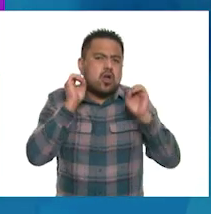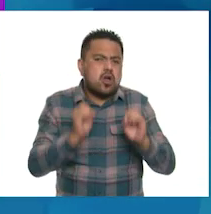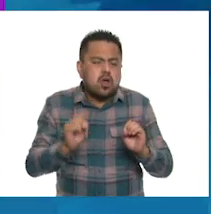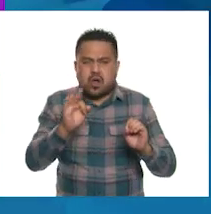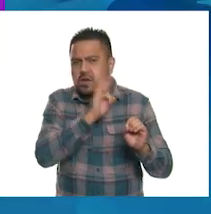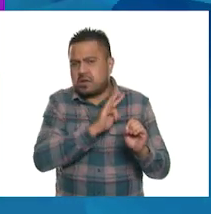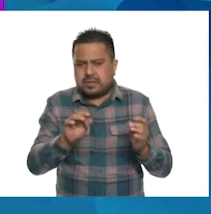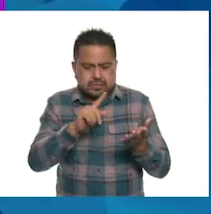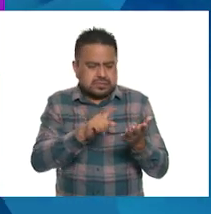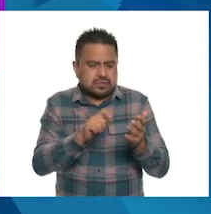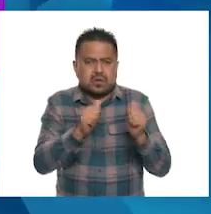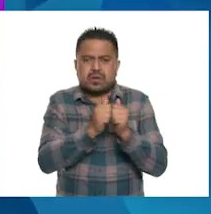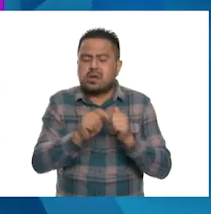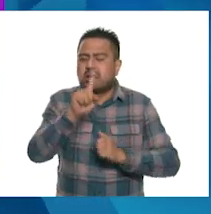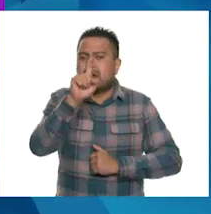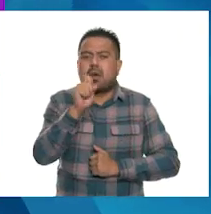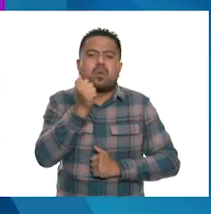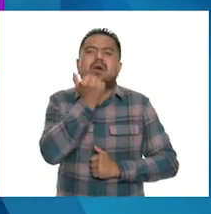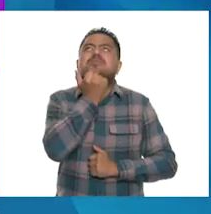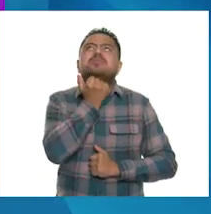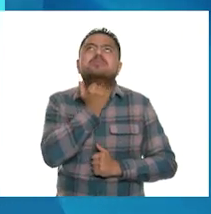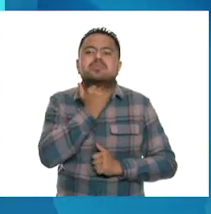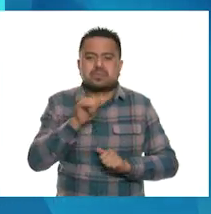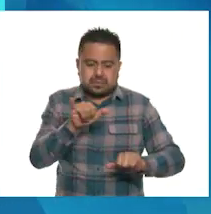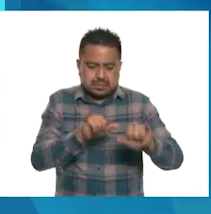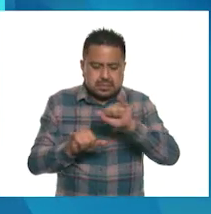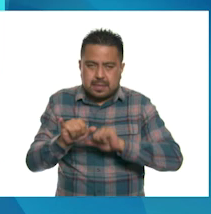aplica desinfectante a base de agua y alcohol.